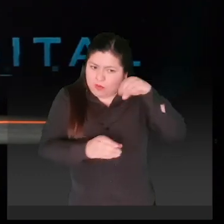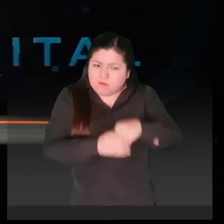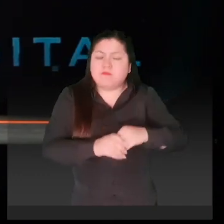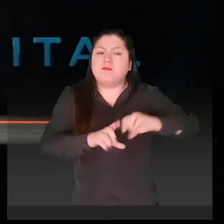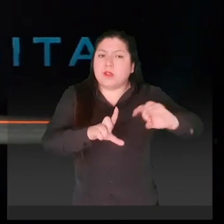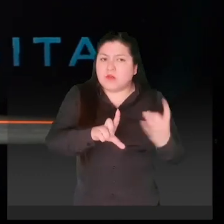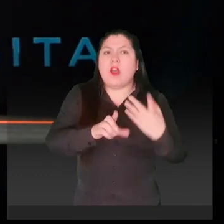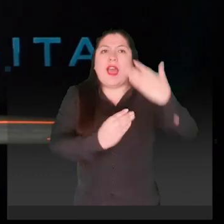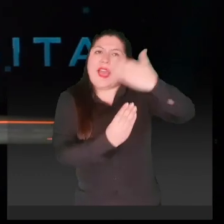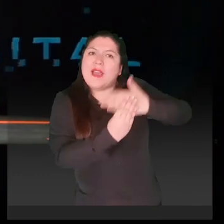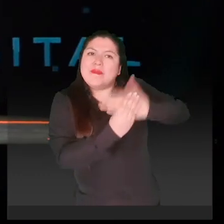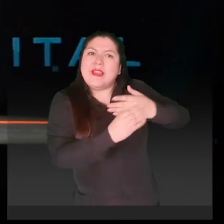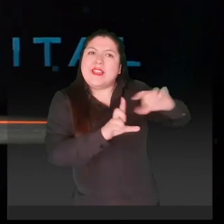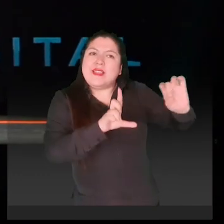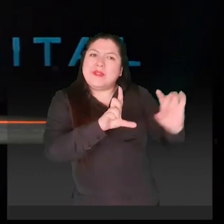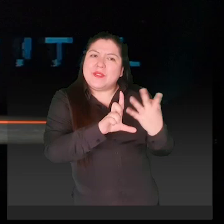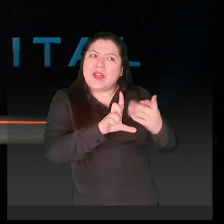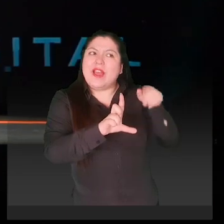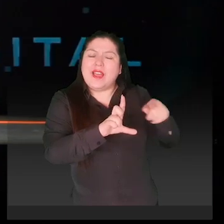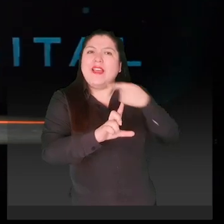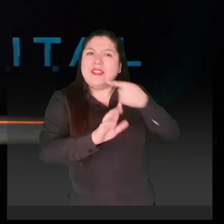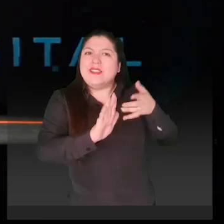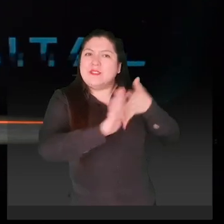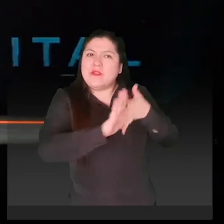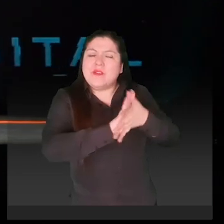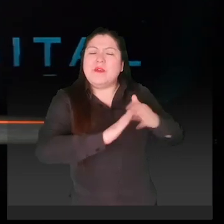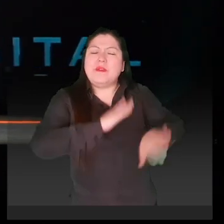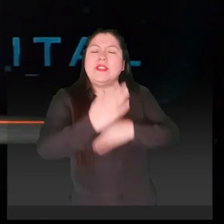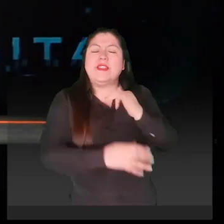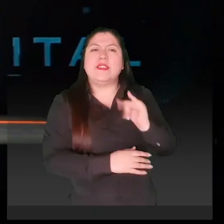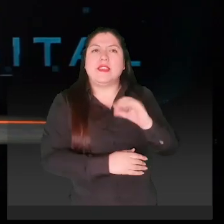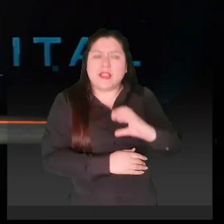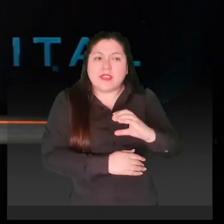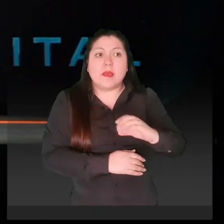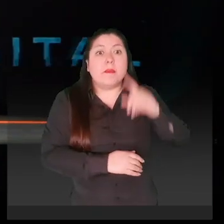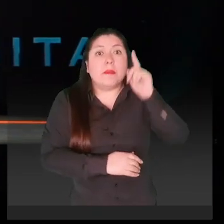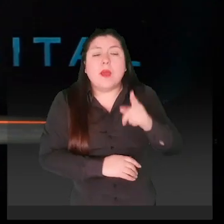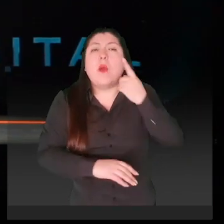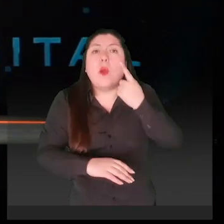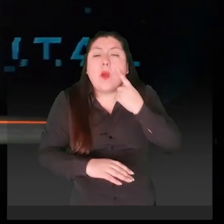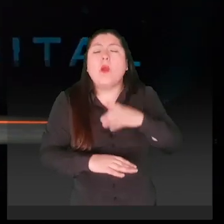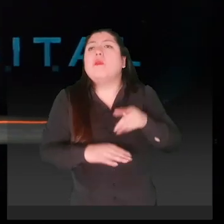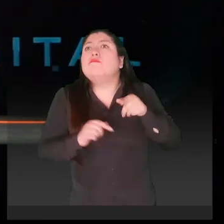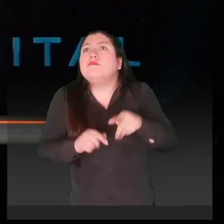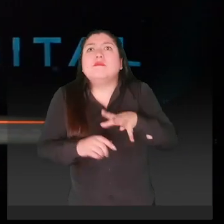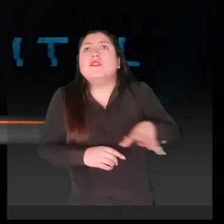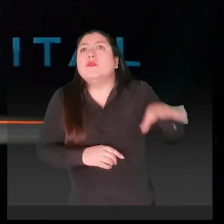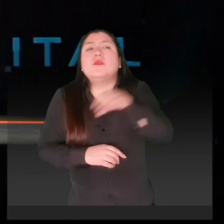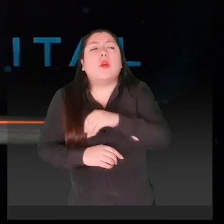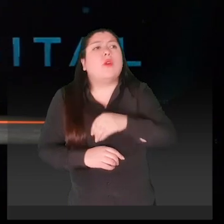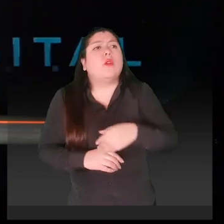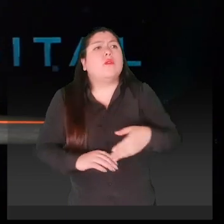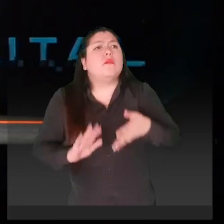estándares de calidad, pero sobre todo de idoneidad, protección de datos y sobre todo de calidad de vida para los colombianos. A partir de